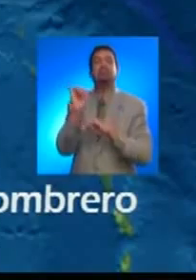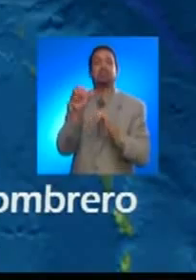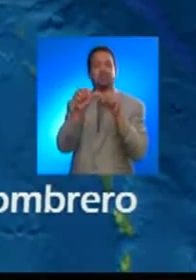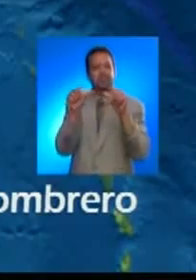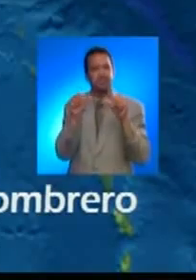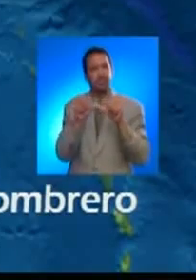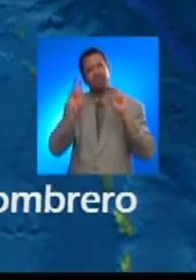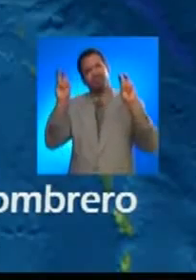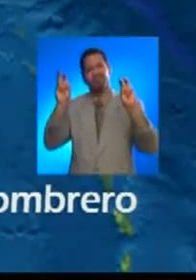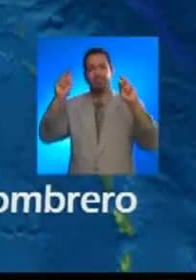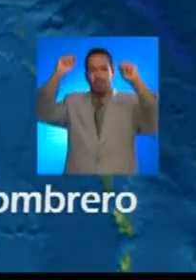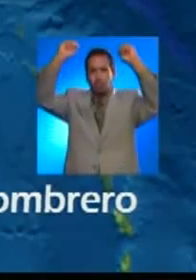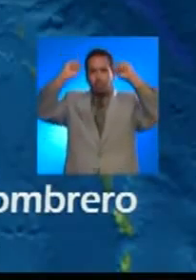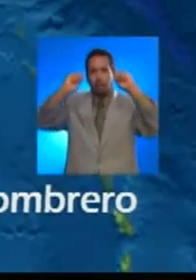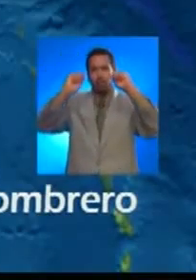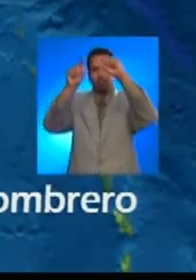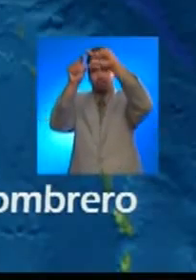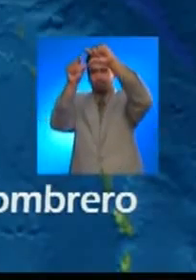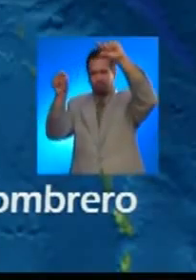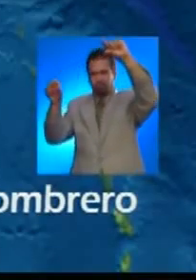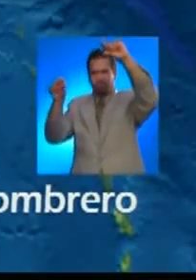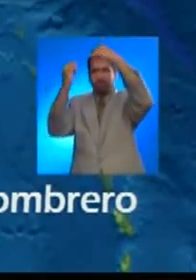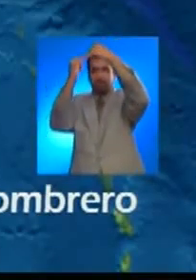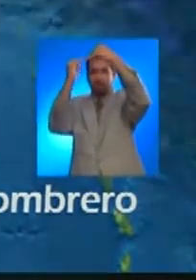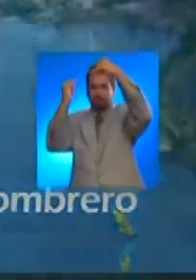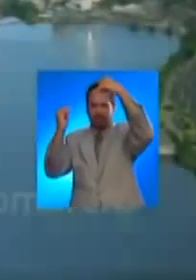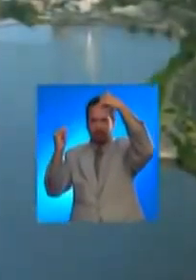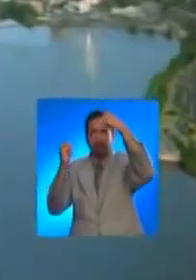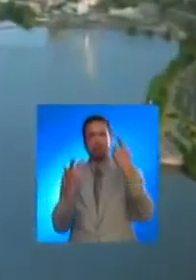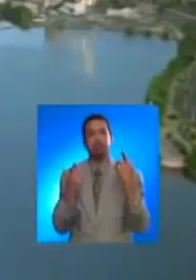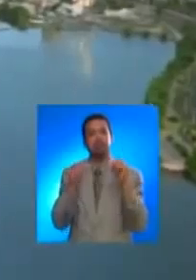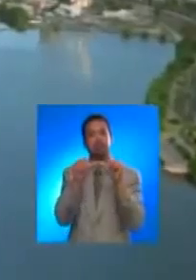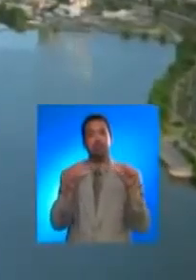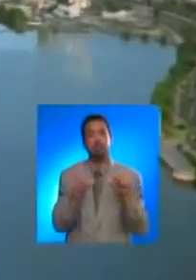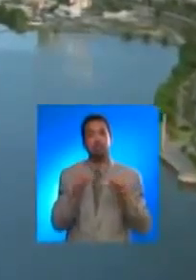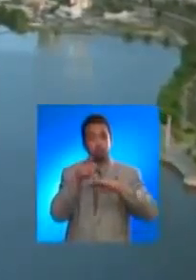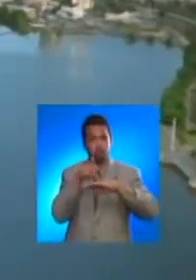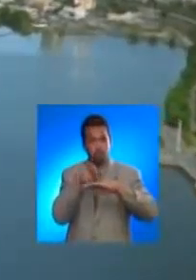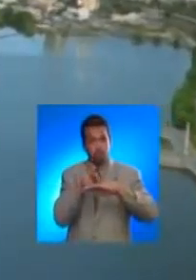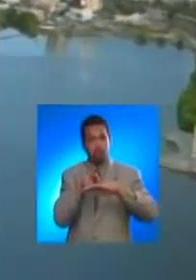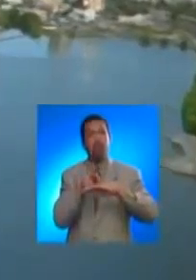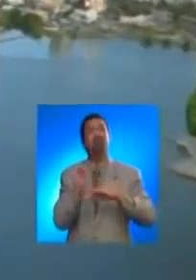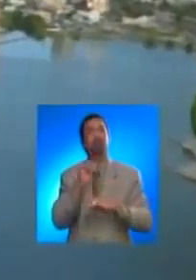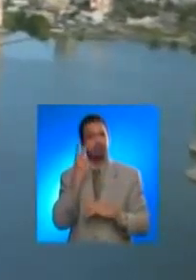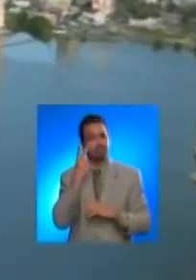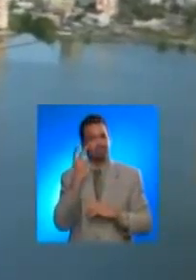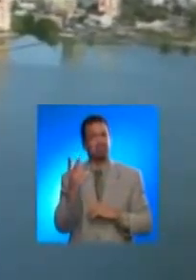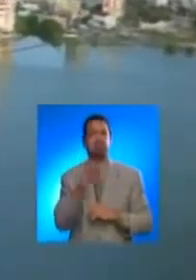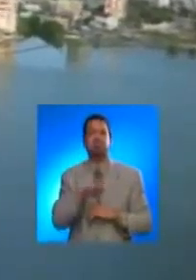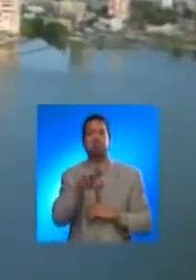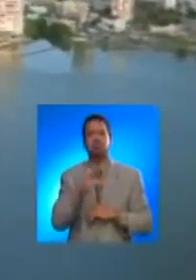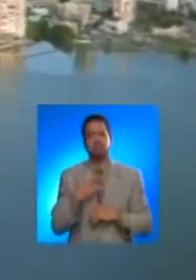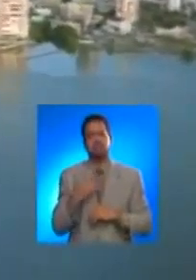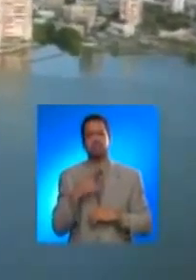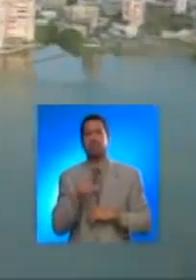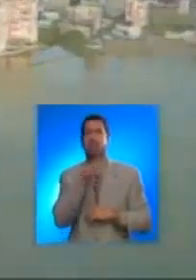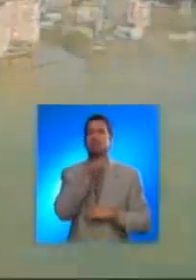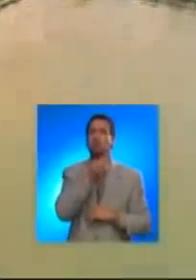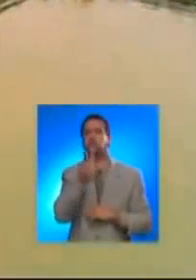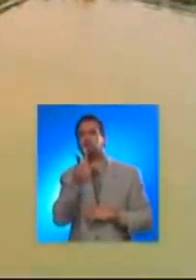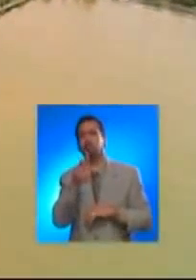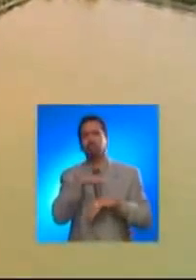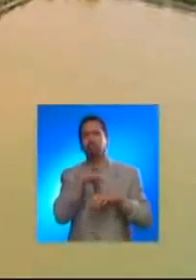variables. La zona de subducción en la trinchera de muertos al sur de Puerto Rico se extiende desde el sur de la República Dominicana hasta Puerto